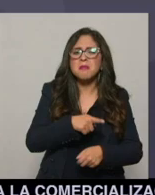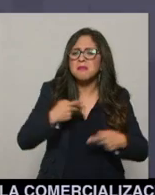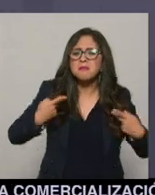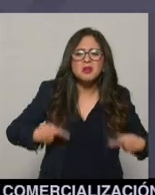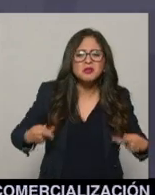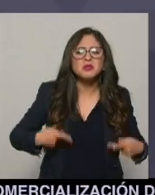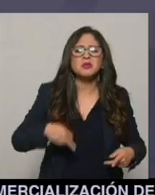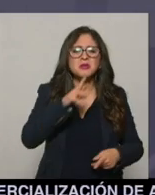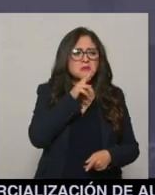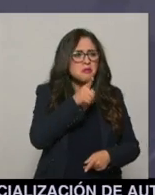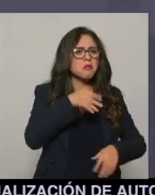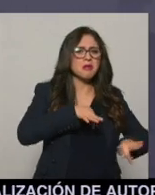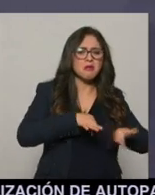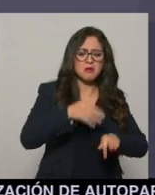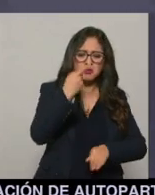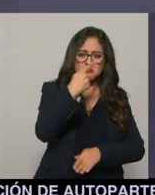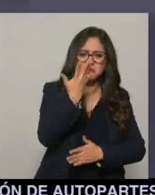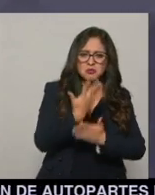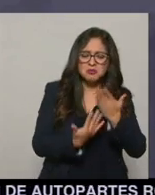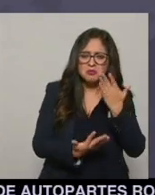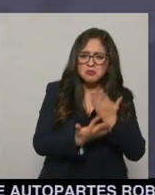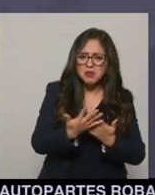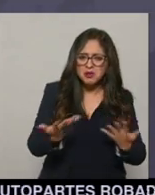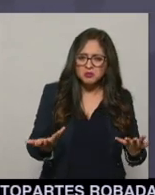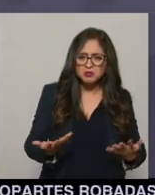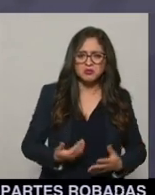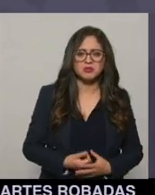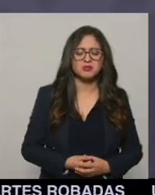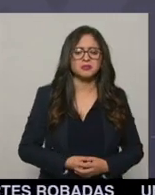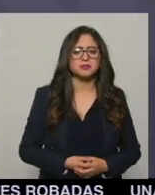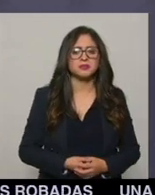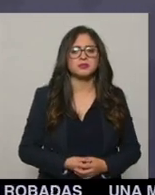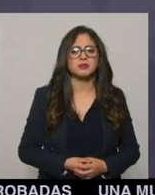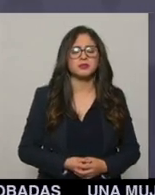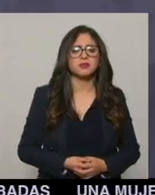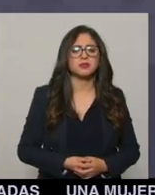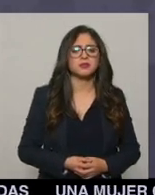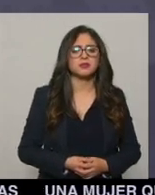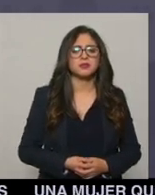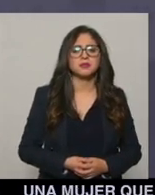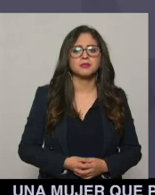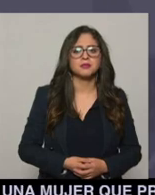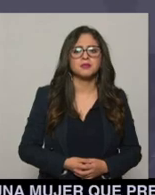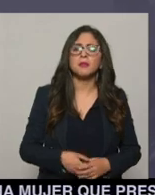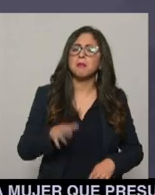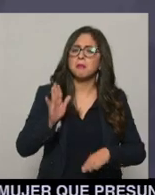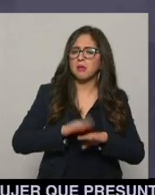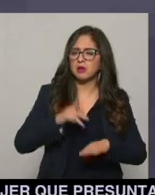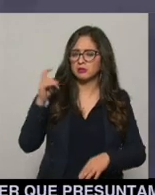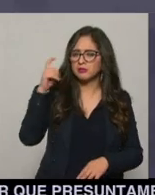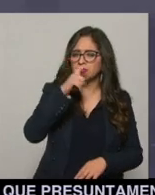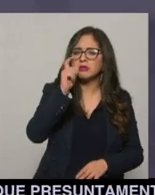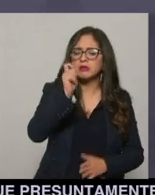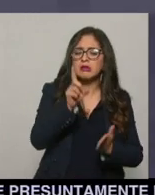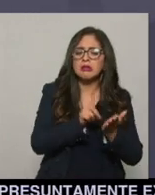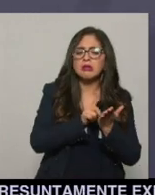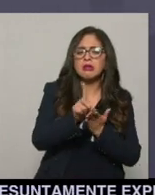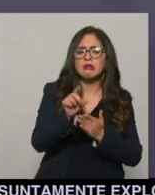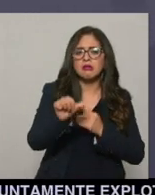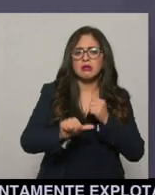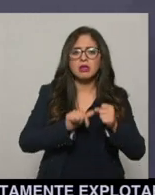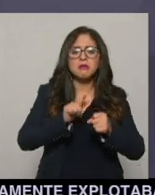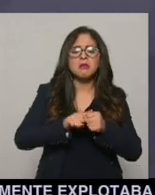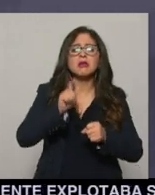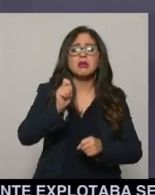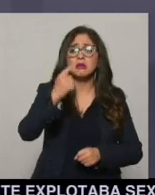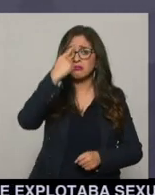a trabajar con sus propias manos? Es más complejo que eso, Mariana, porque el tema de los derechos de los animales tiene que ver con una mentalidad,